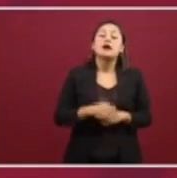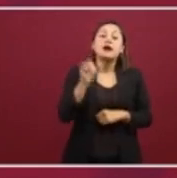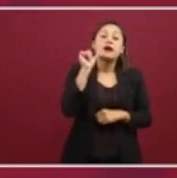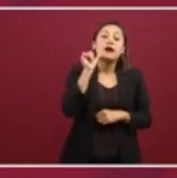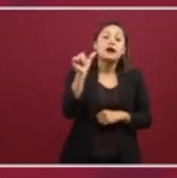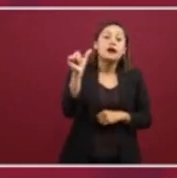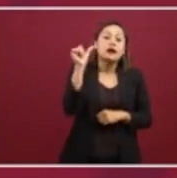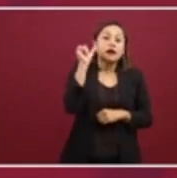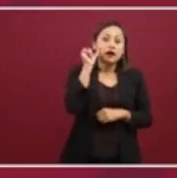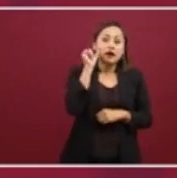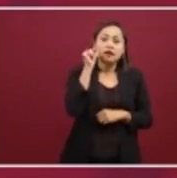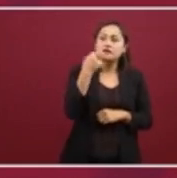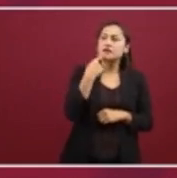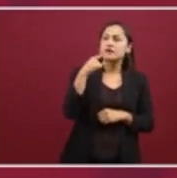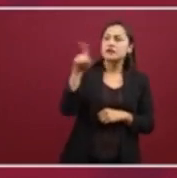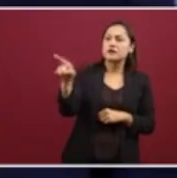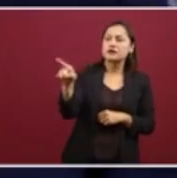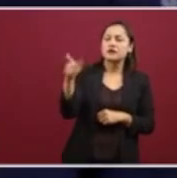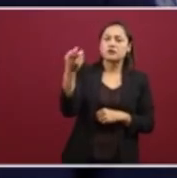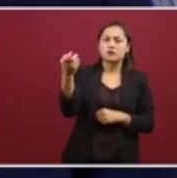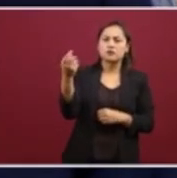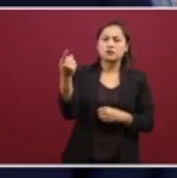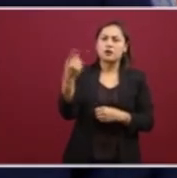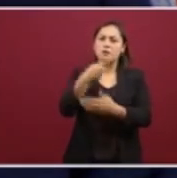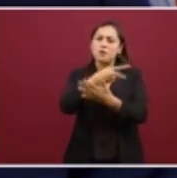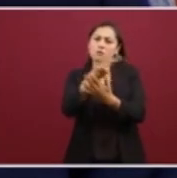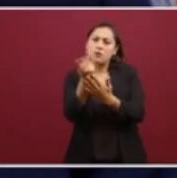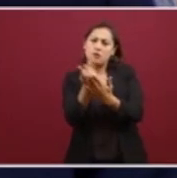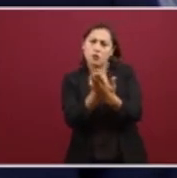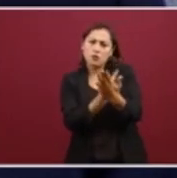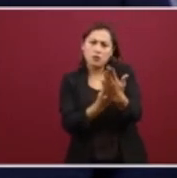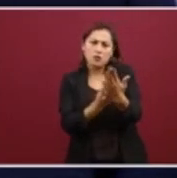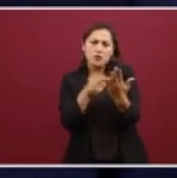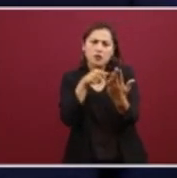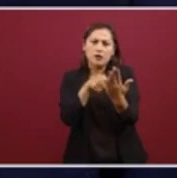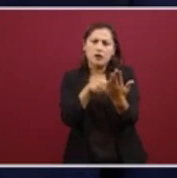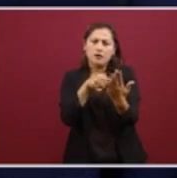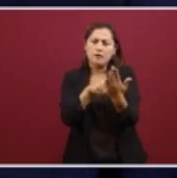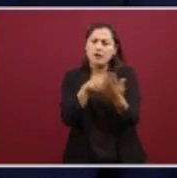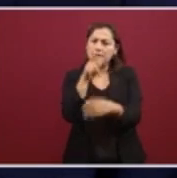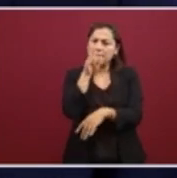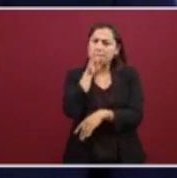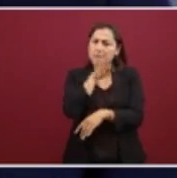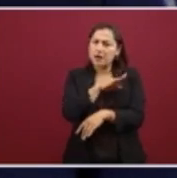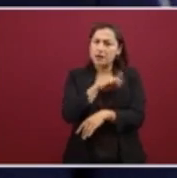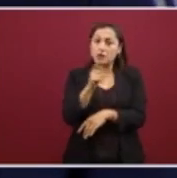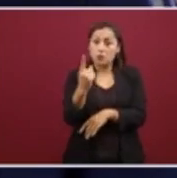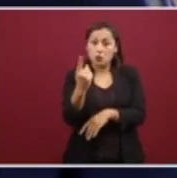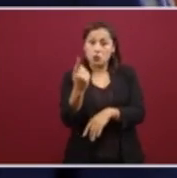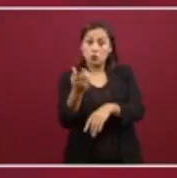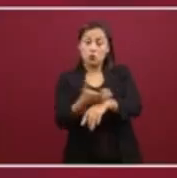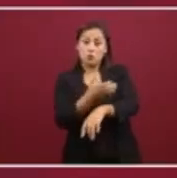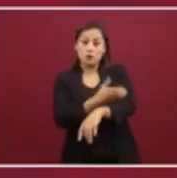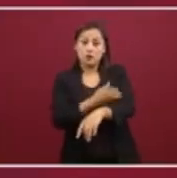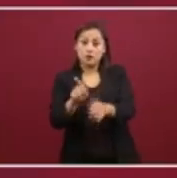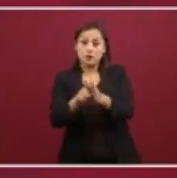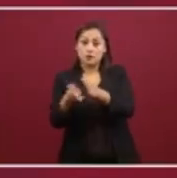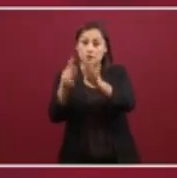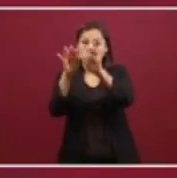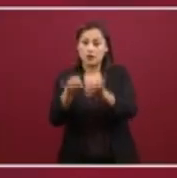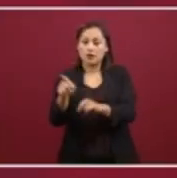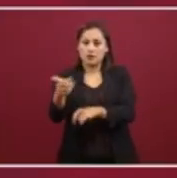de un mal manejo del programa de un compañero periodista, y hoy el secretario de